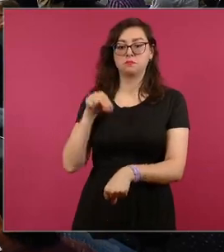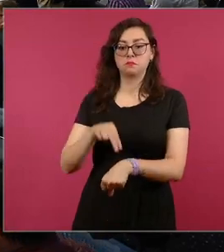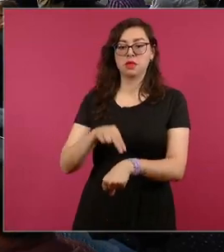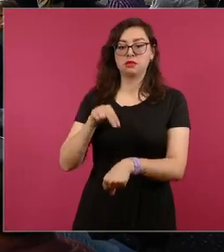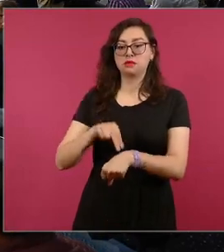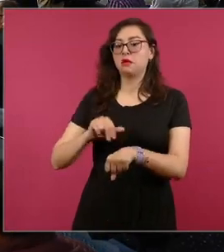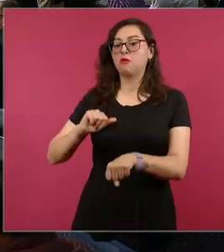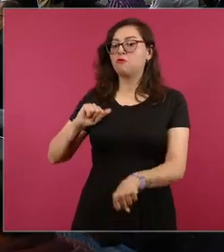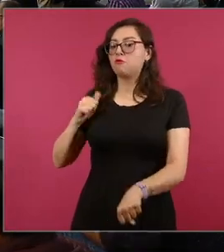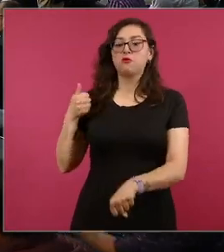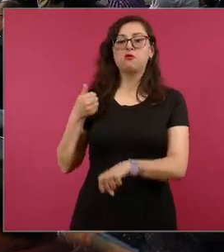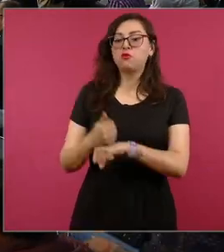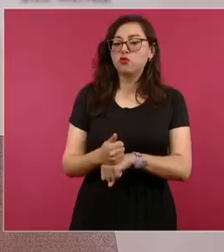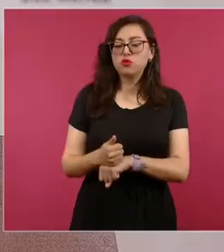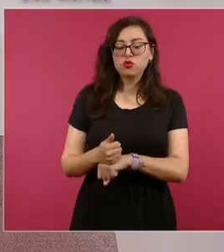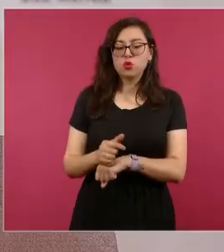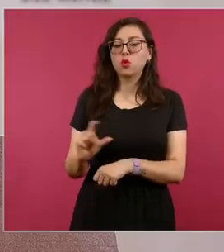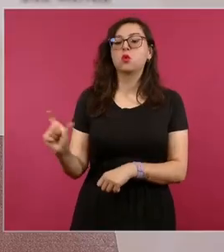hace